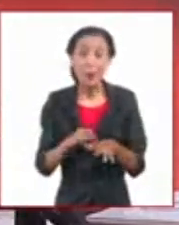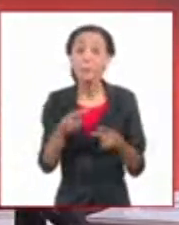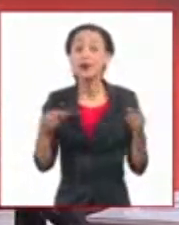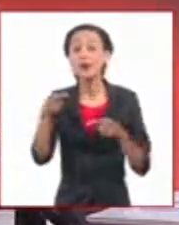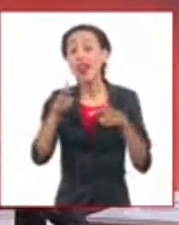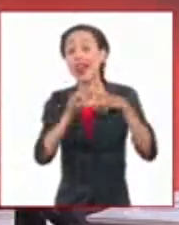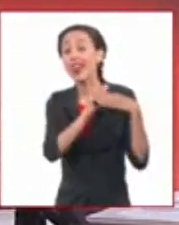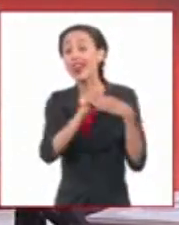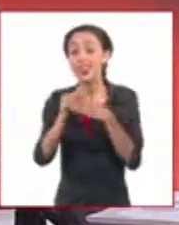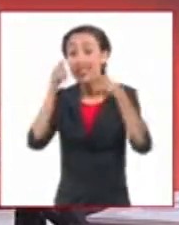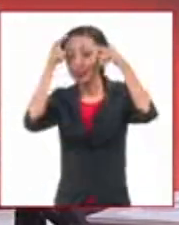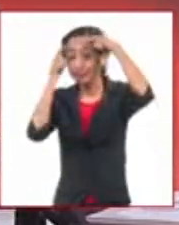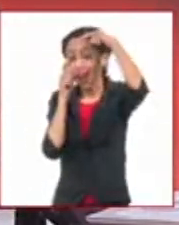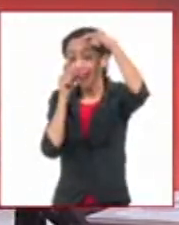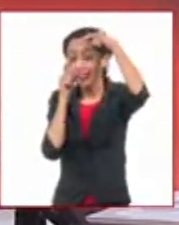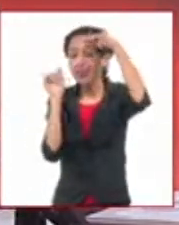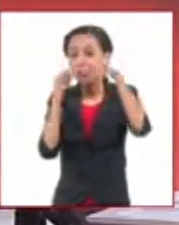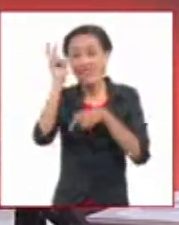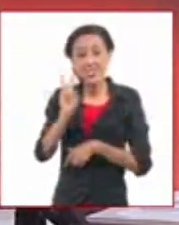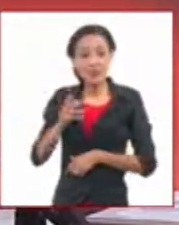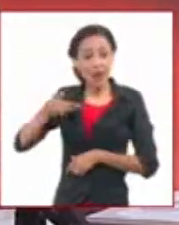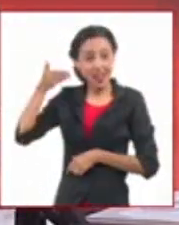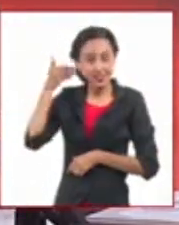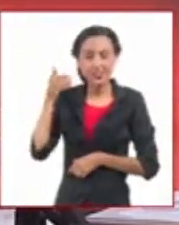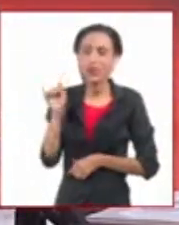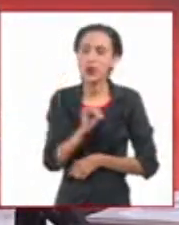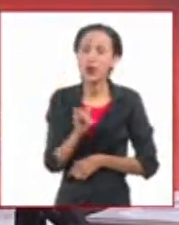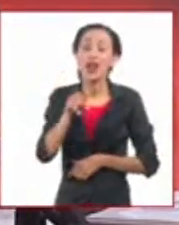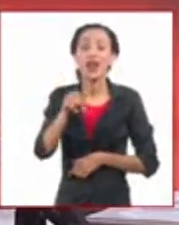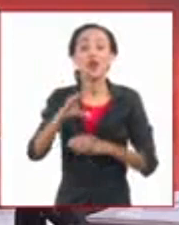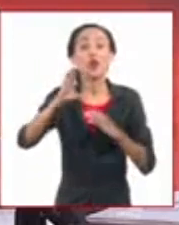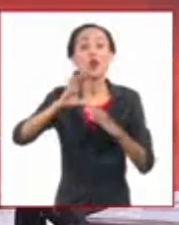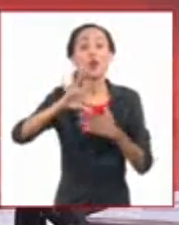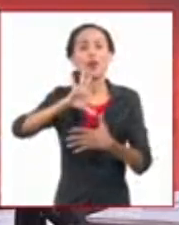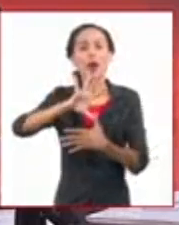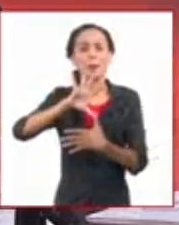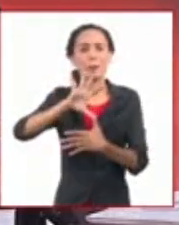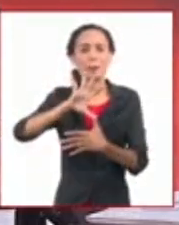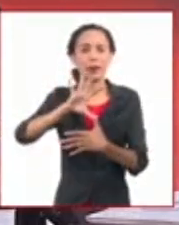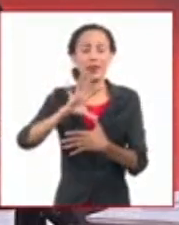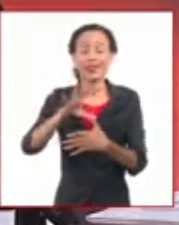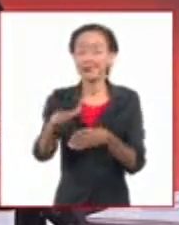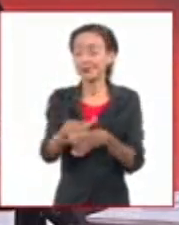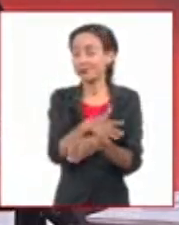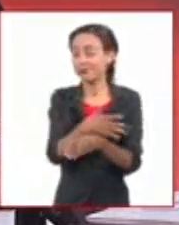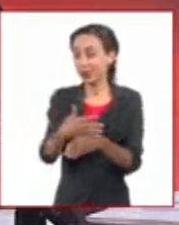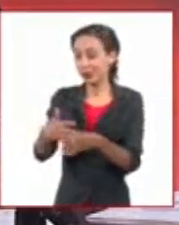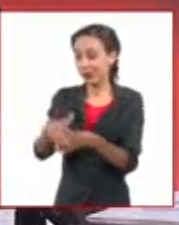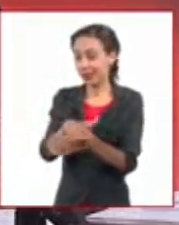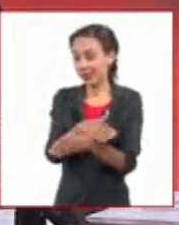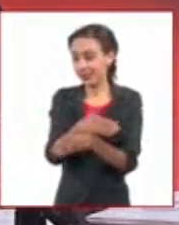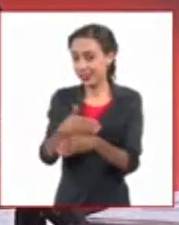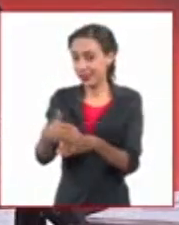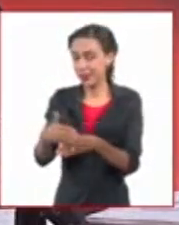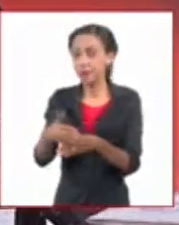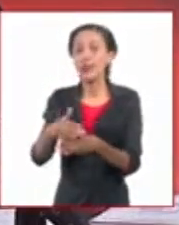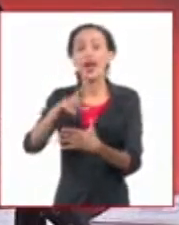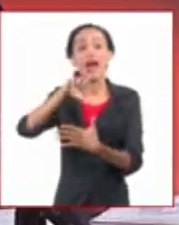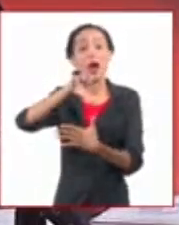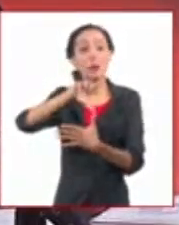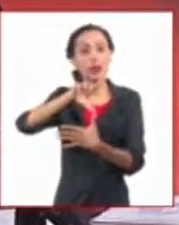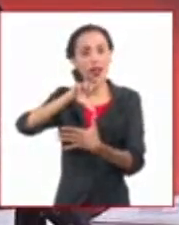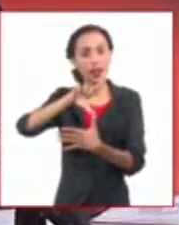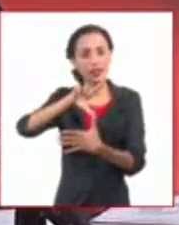fue un momento de infracción y a partir de ahí las cumbres de las américas han sido algo diferente con américa latina' hablando